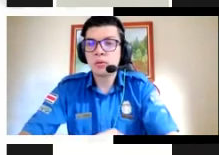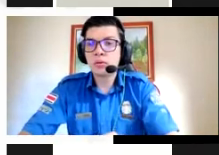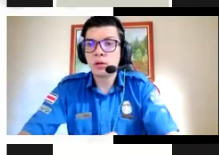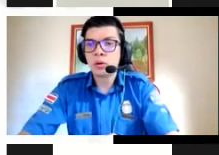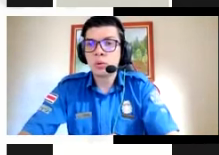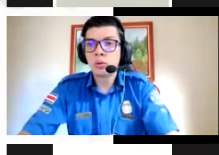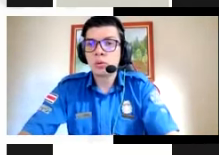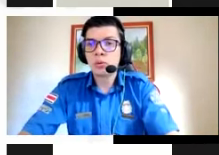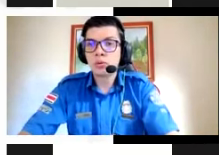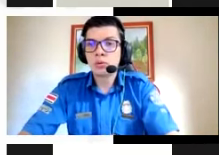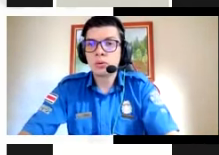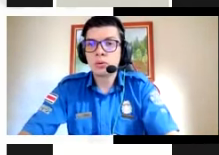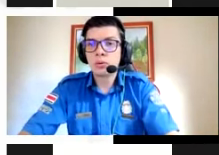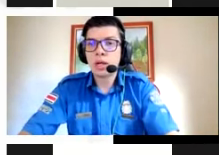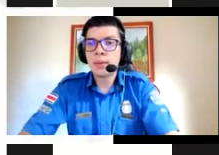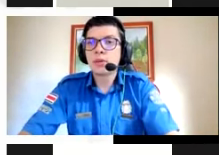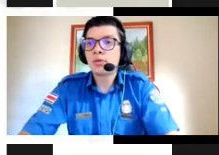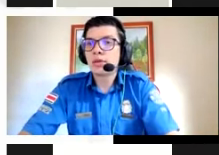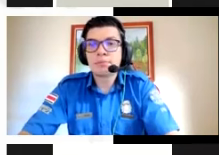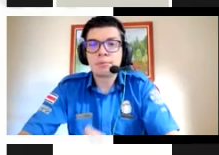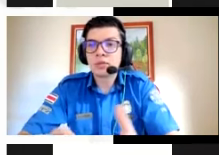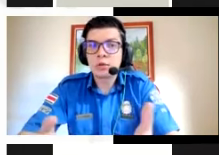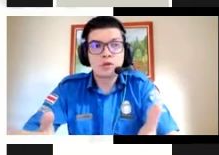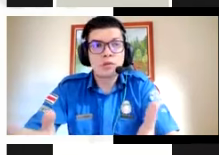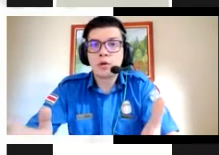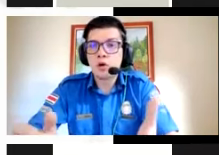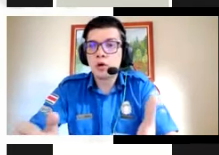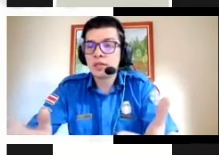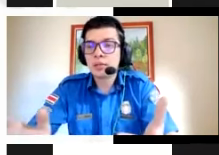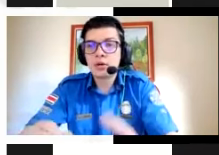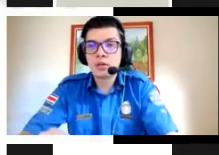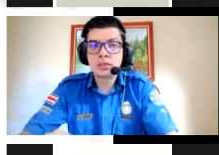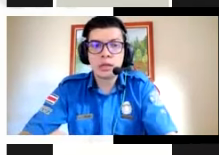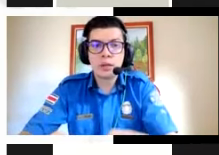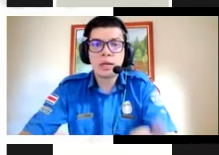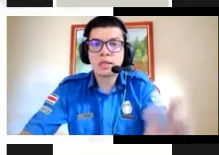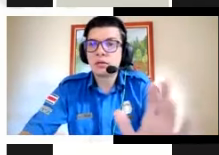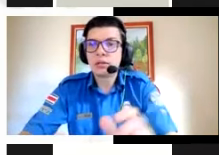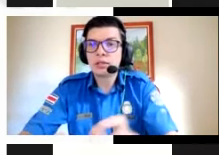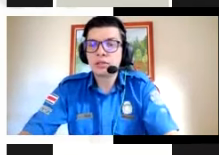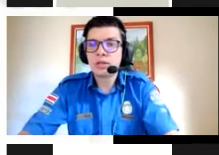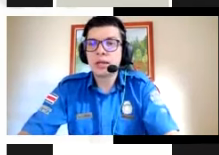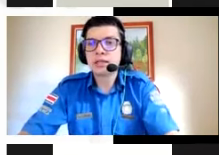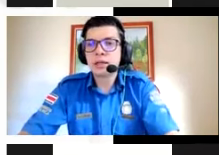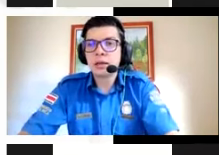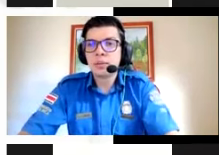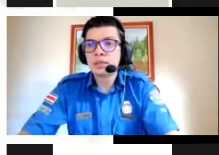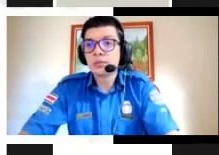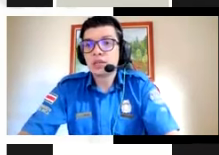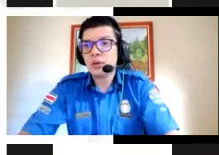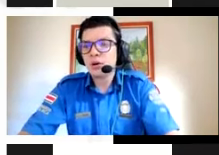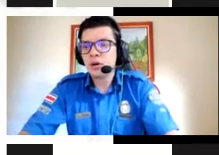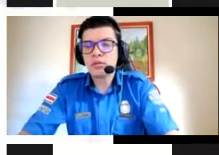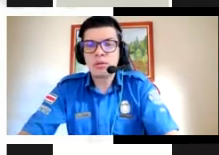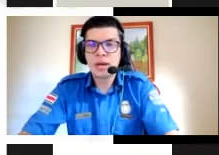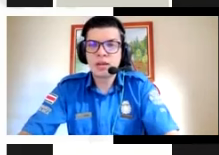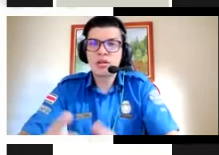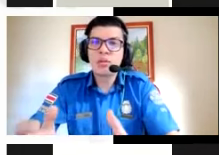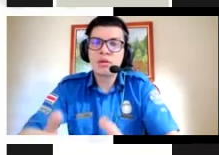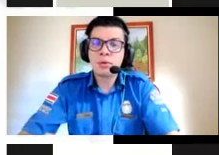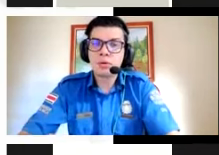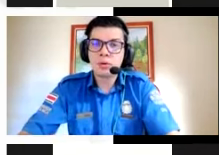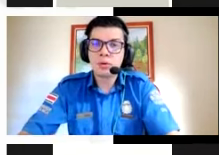venden un, un elemento de, no sé, 8.000 colones, 10.000 colones para hacer una instalación de gas, pensamos que lo mejor, lo más